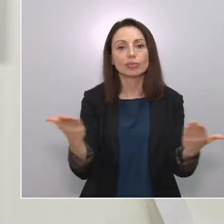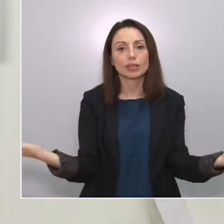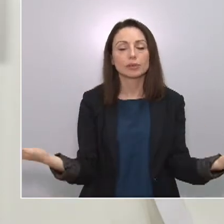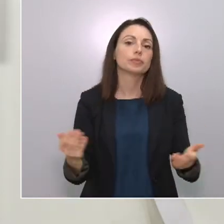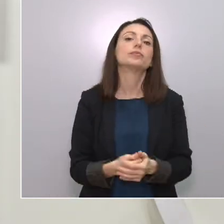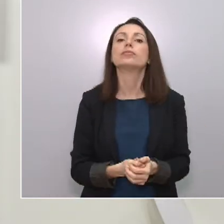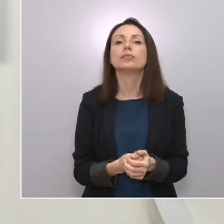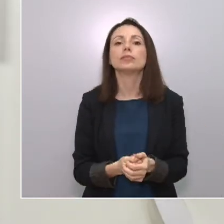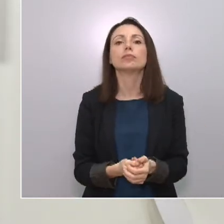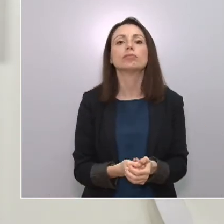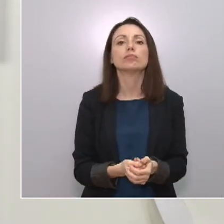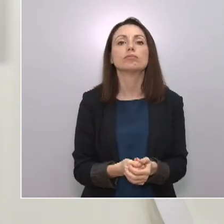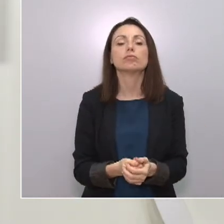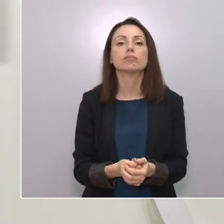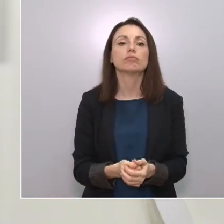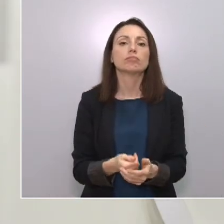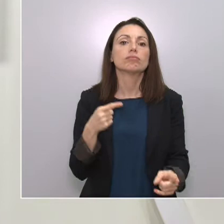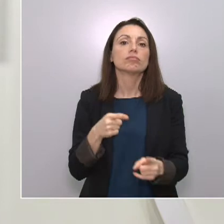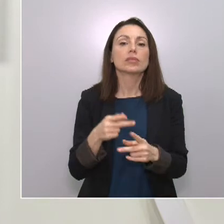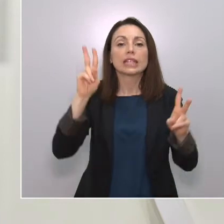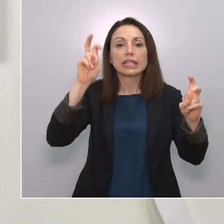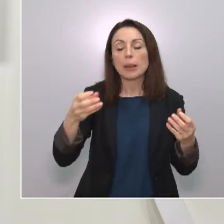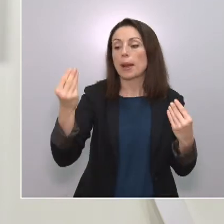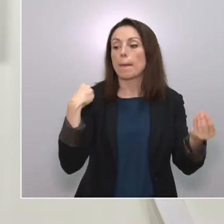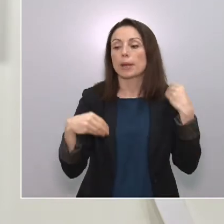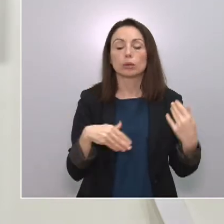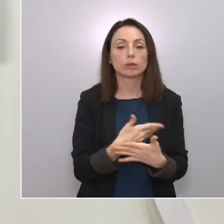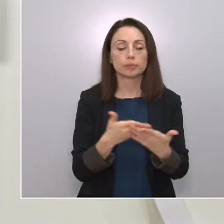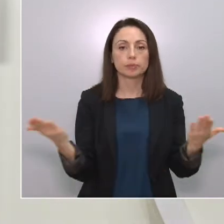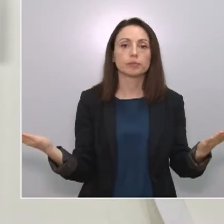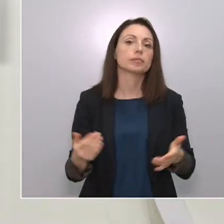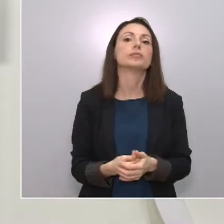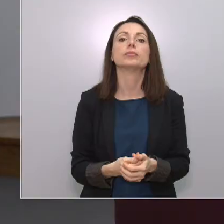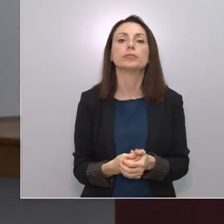vuestra disposición para atender cuantas cuestiones estiméis oportunas.